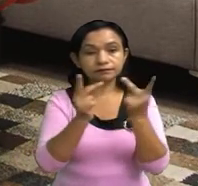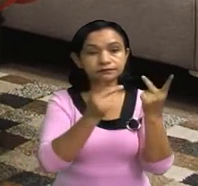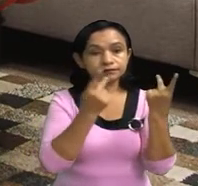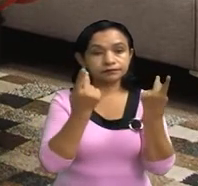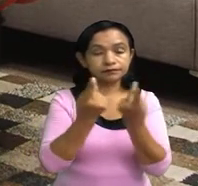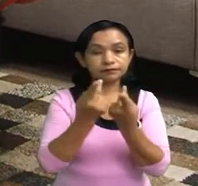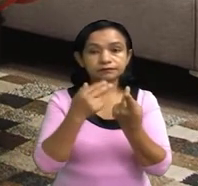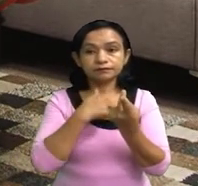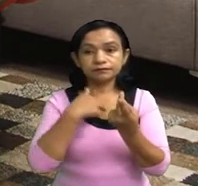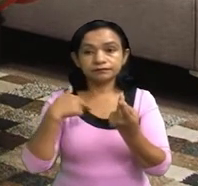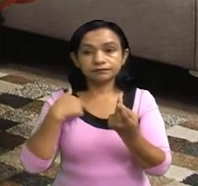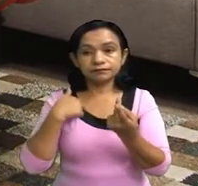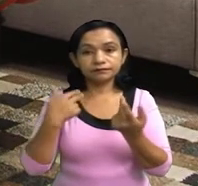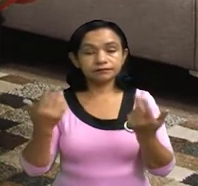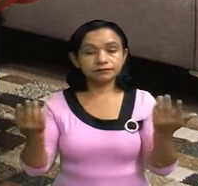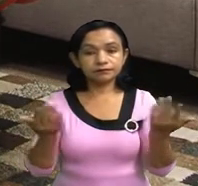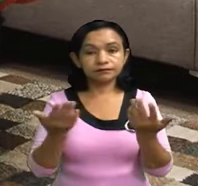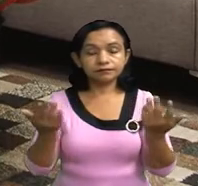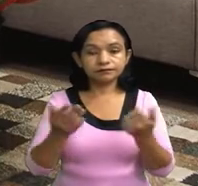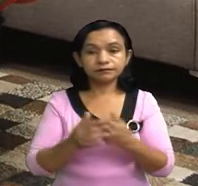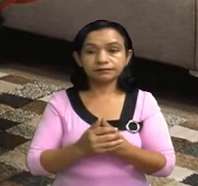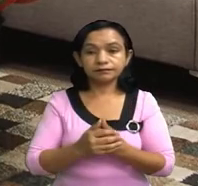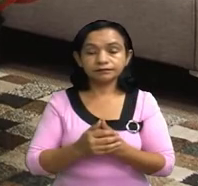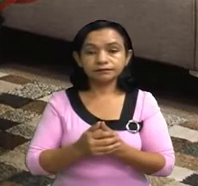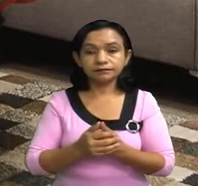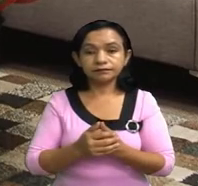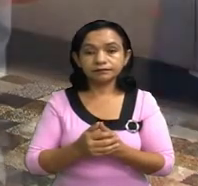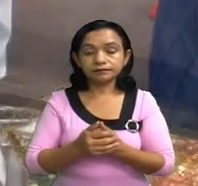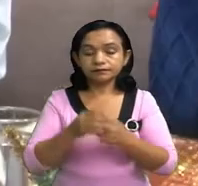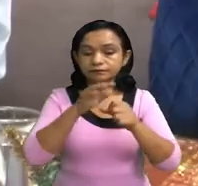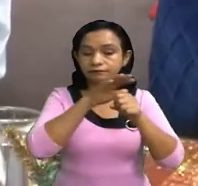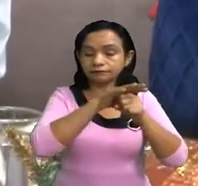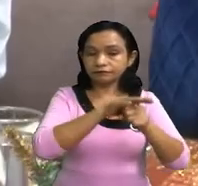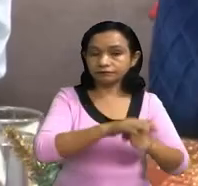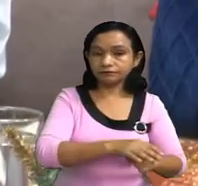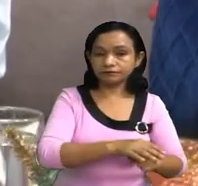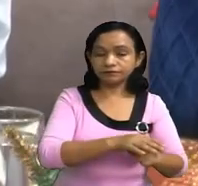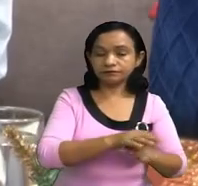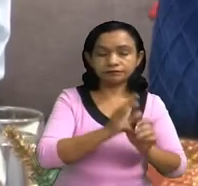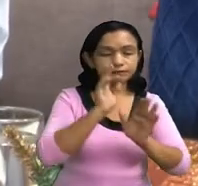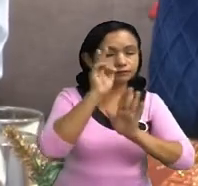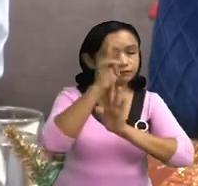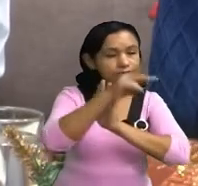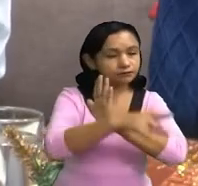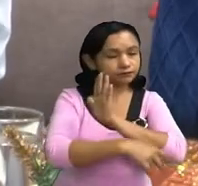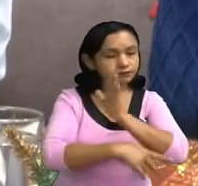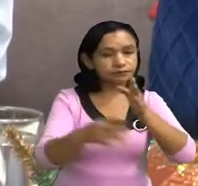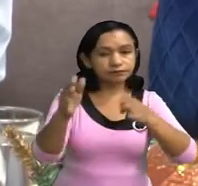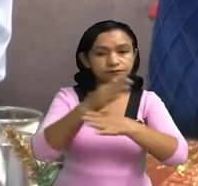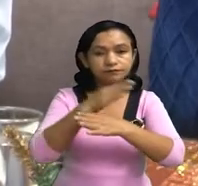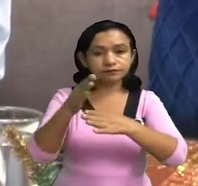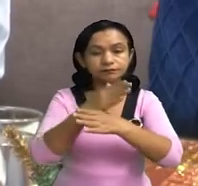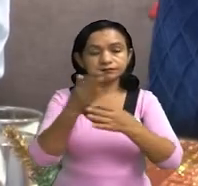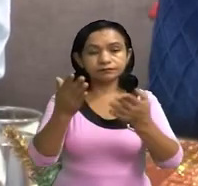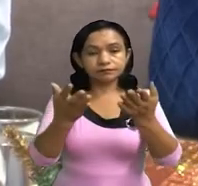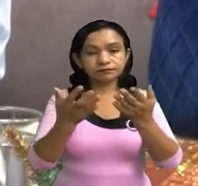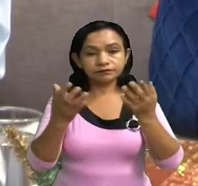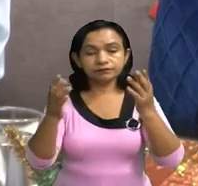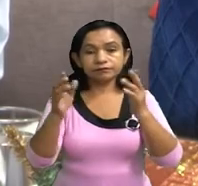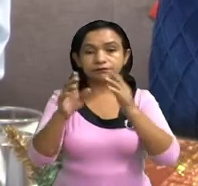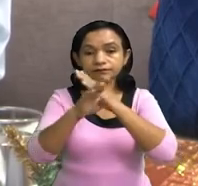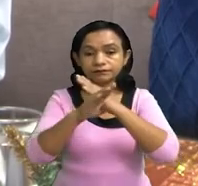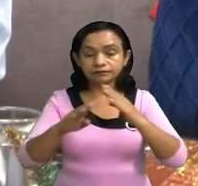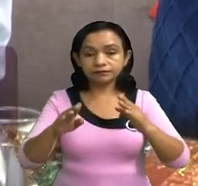están siendo también reprimidos por los que luchan por la paz, los pueblos que luchan por la paz y